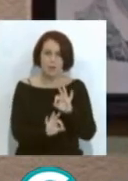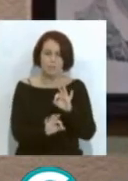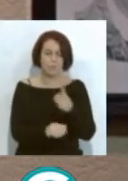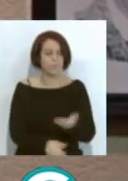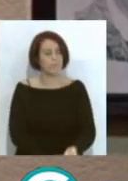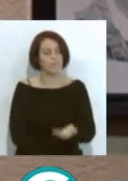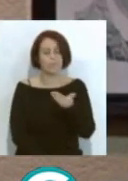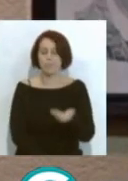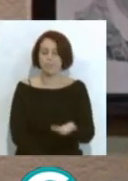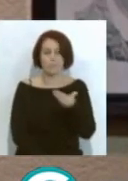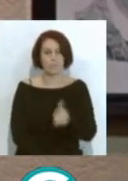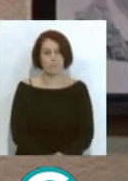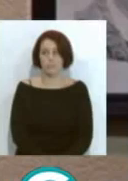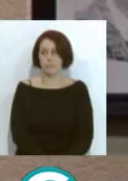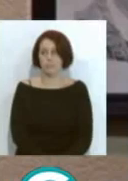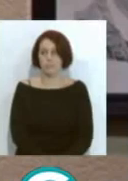importantísima.